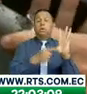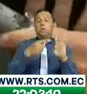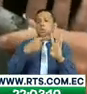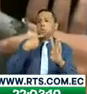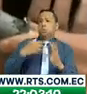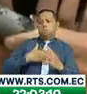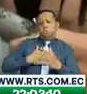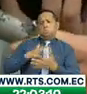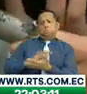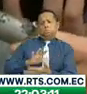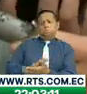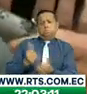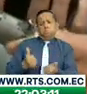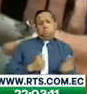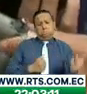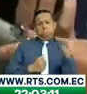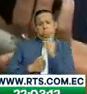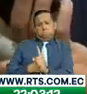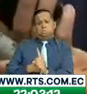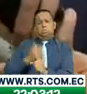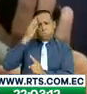aquí dando la cara para poder